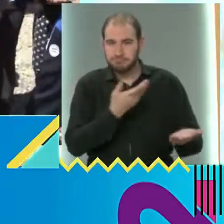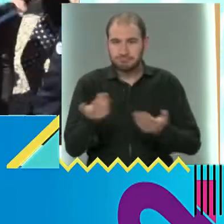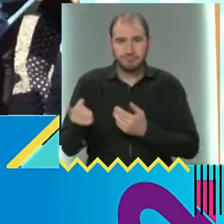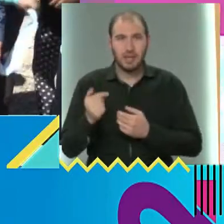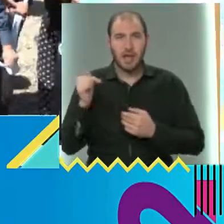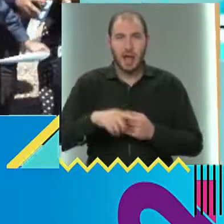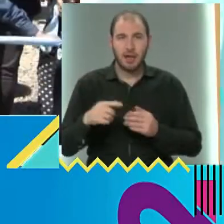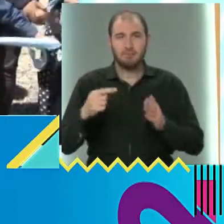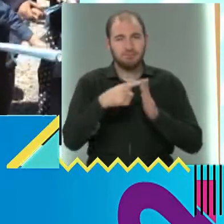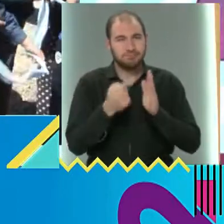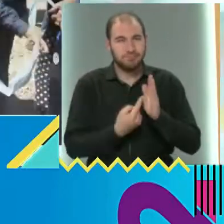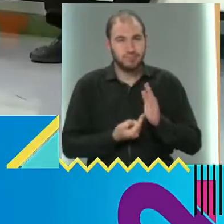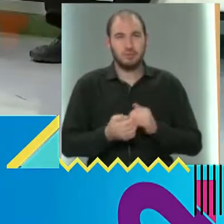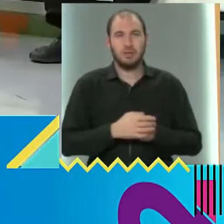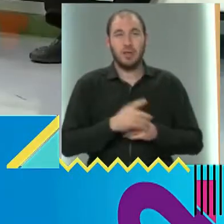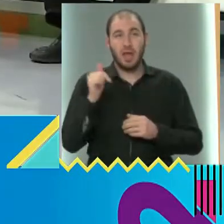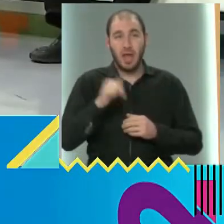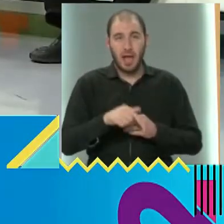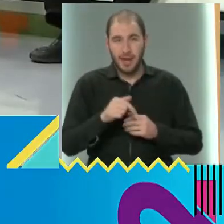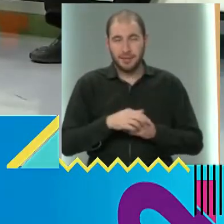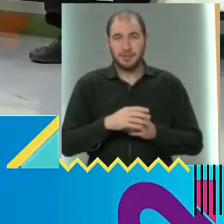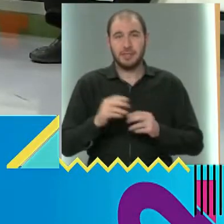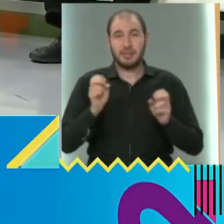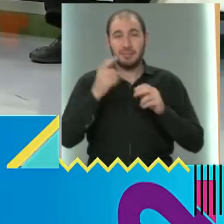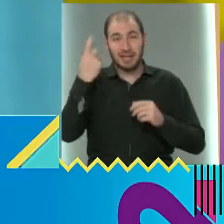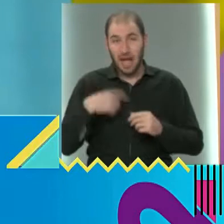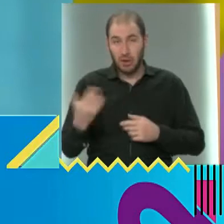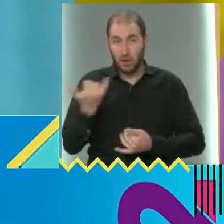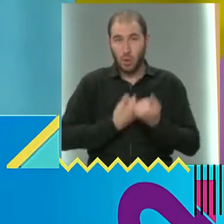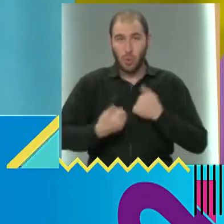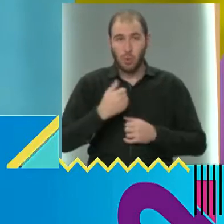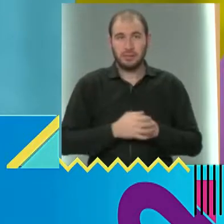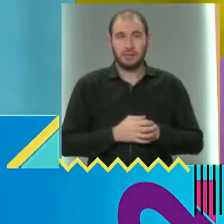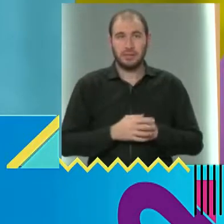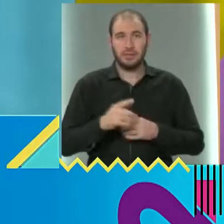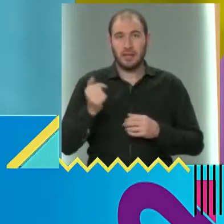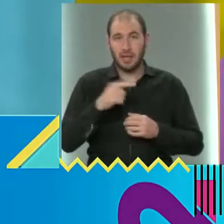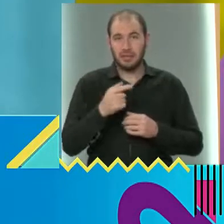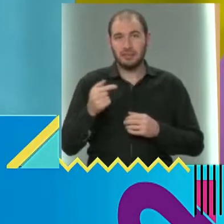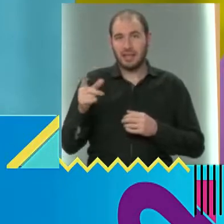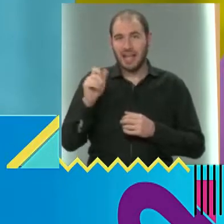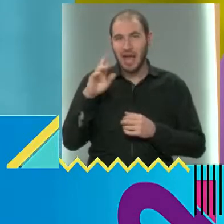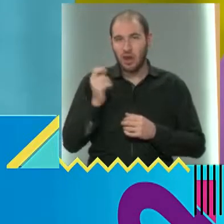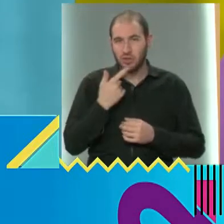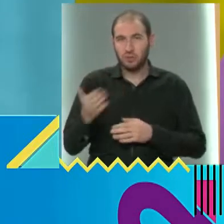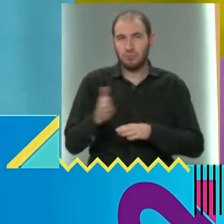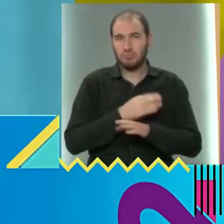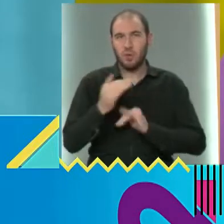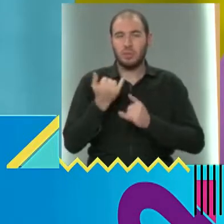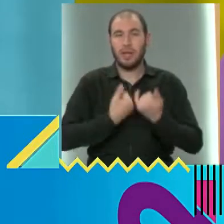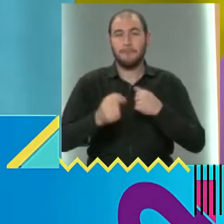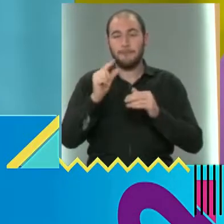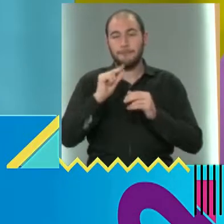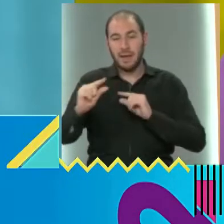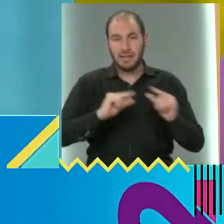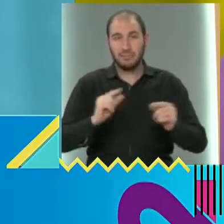estamos puntualizando. Bien, vamos a ir justamente a la columna de Caro para que nos dé esto que ya Carlos nos ha empezado a adelantar, estas líneas de crédito